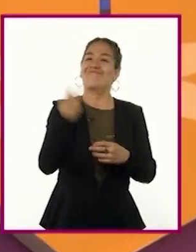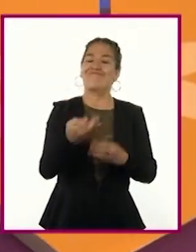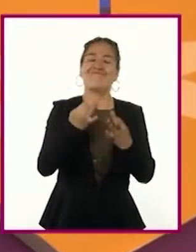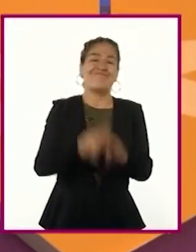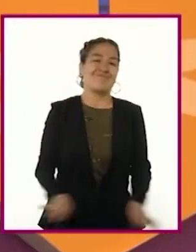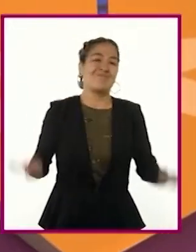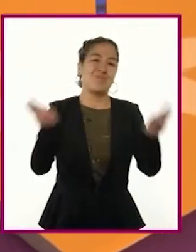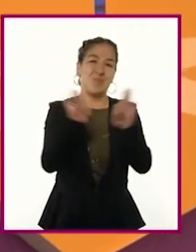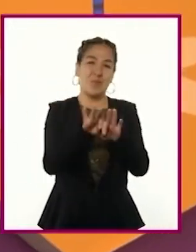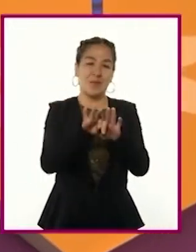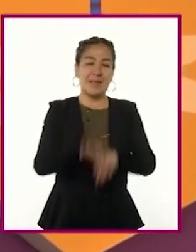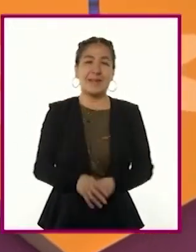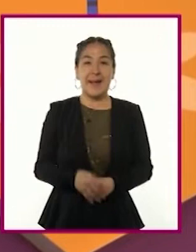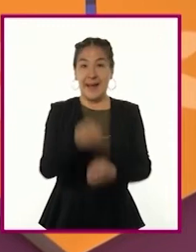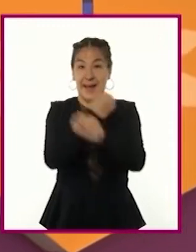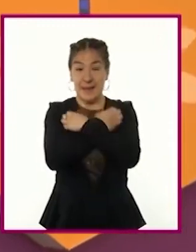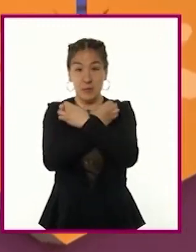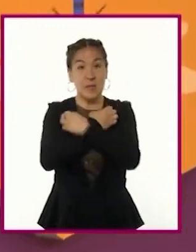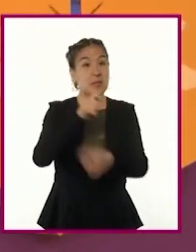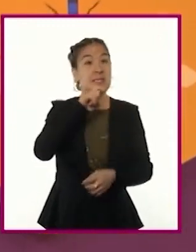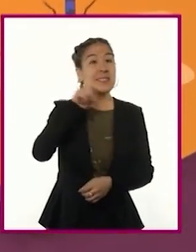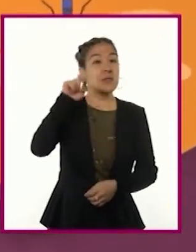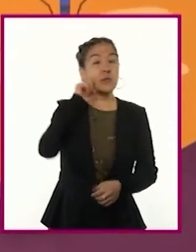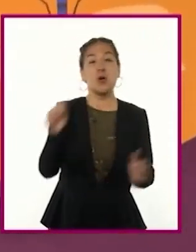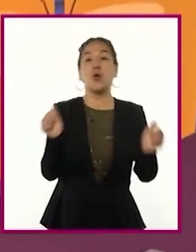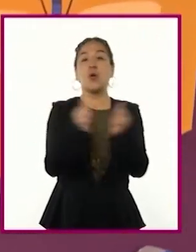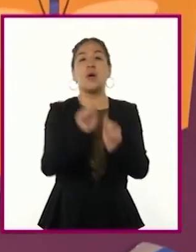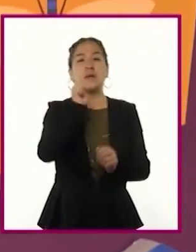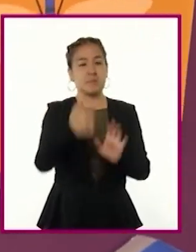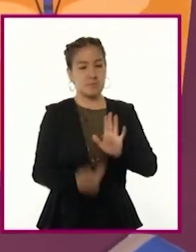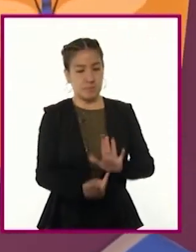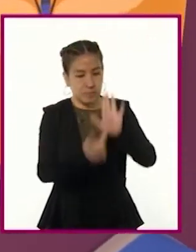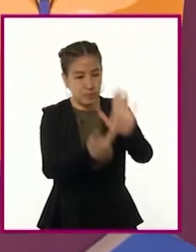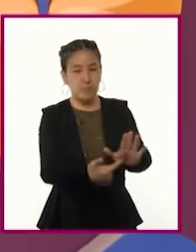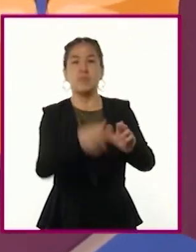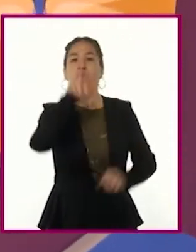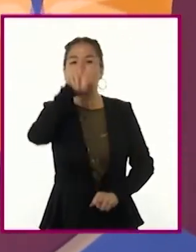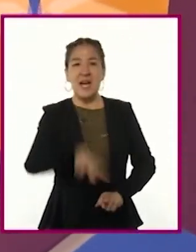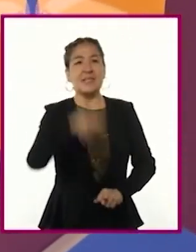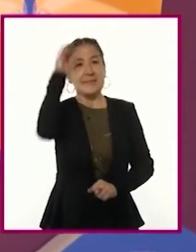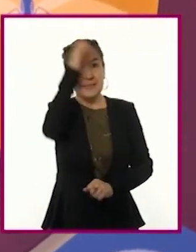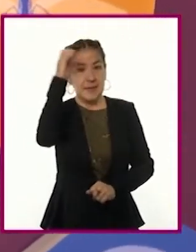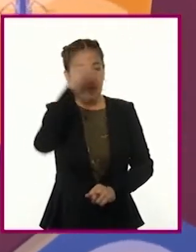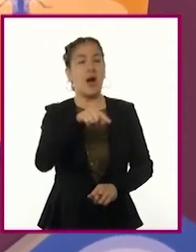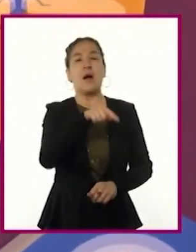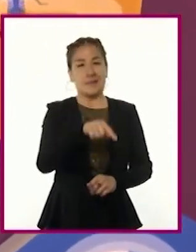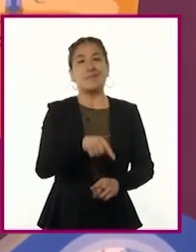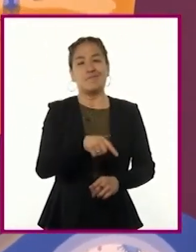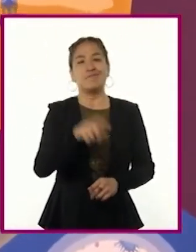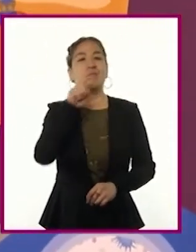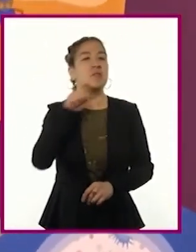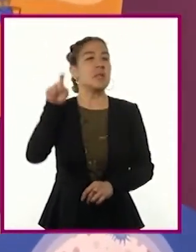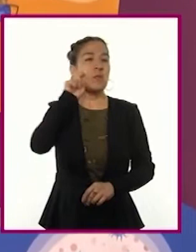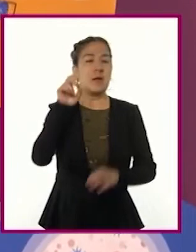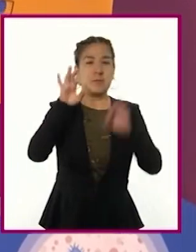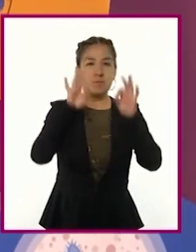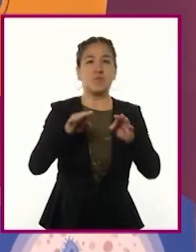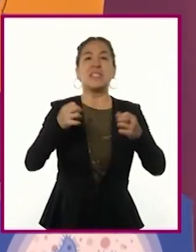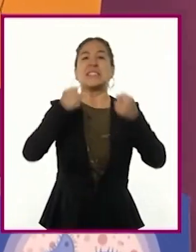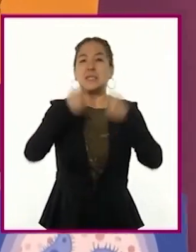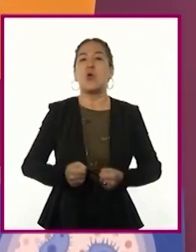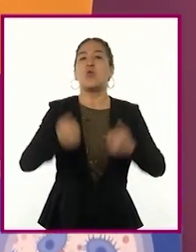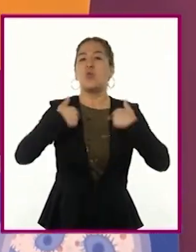indispensable, la educación sexual, con base en evidencia científica, favorece vivenciar una sexualidad humana